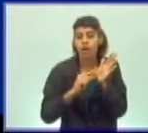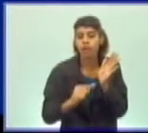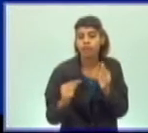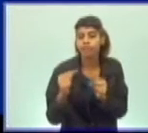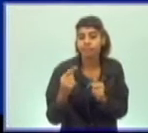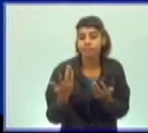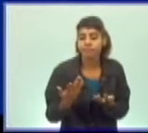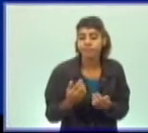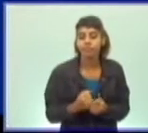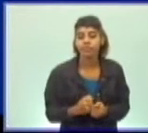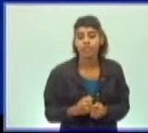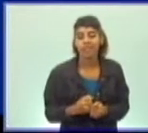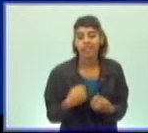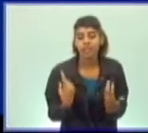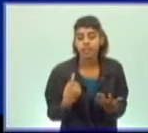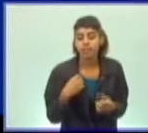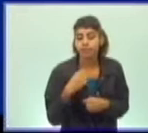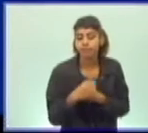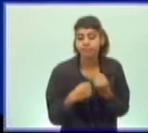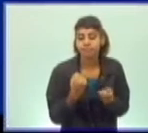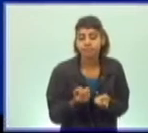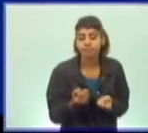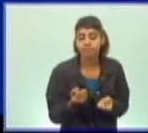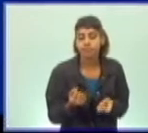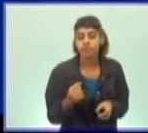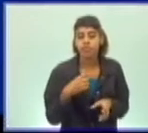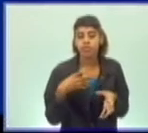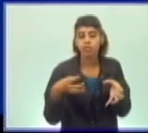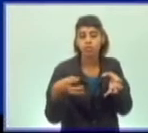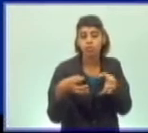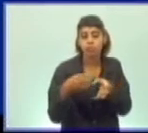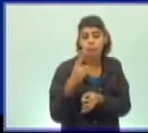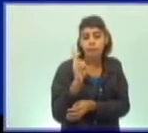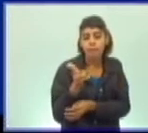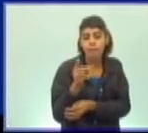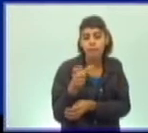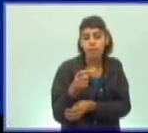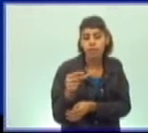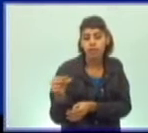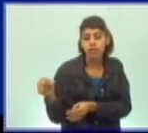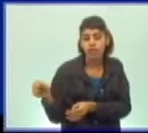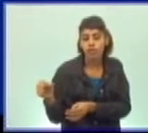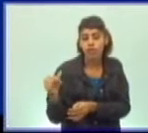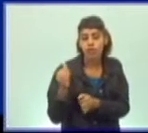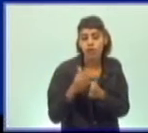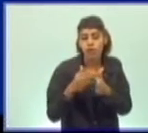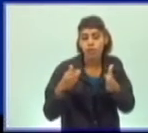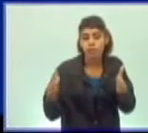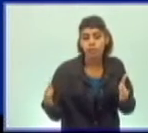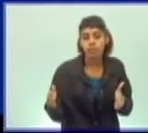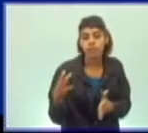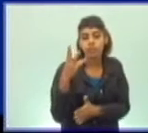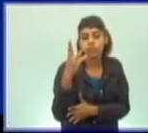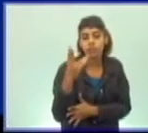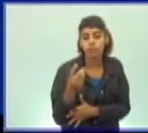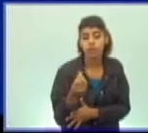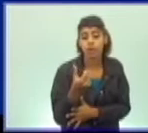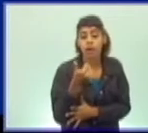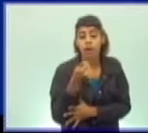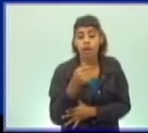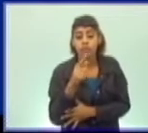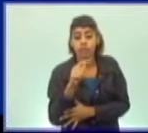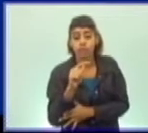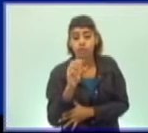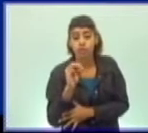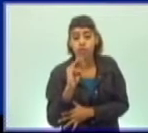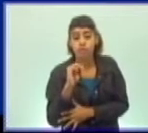le sucede a la electronegatividad en un periodo al aumentar el número atómico? Esta es una de las propiedades que al aumentar